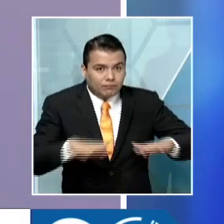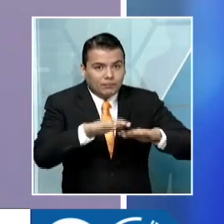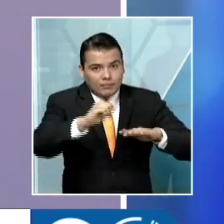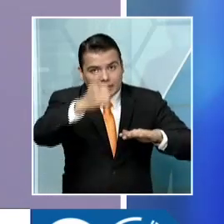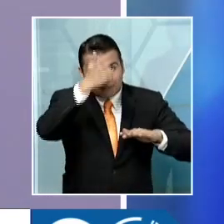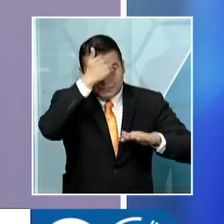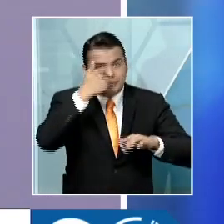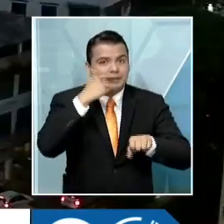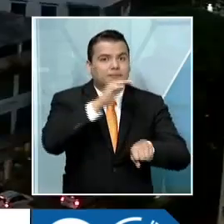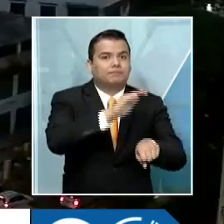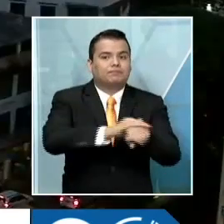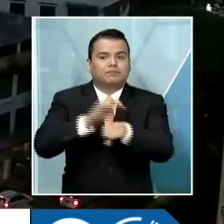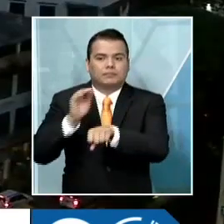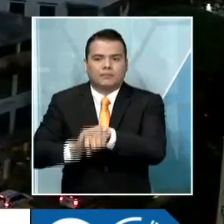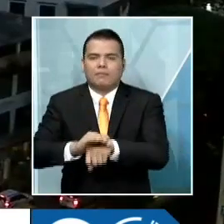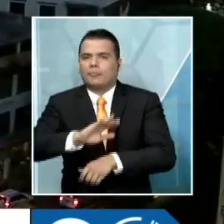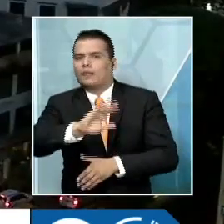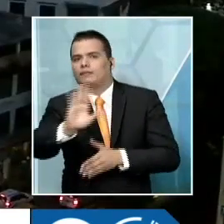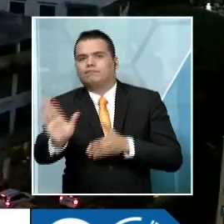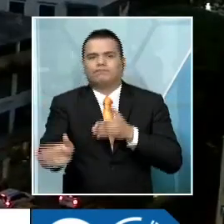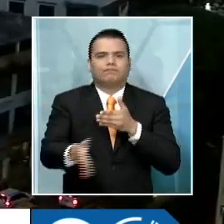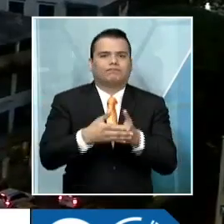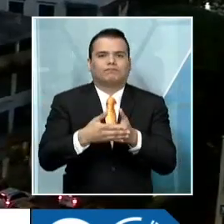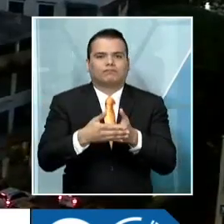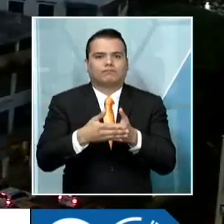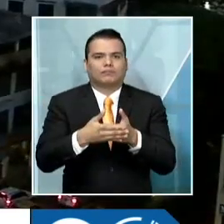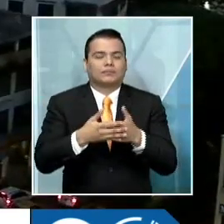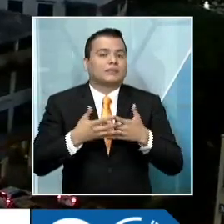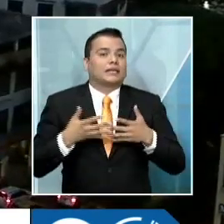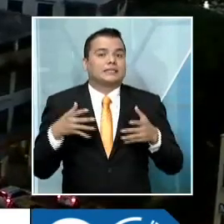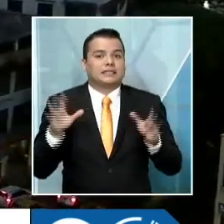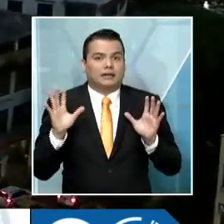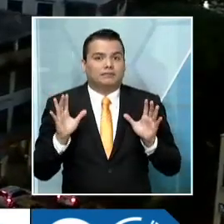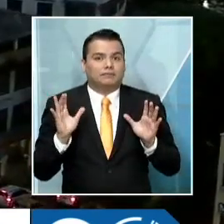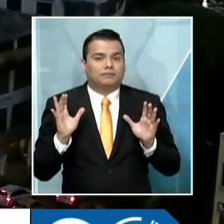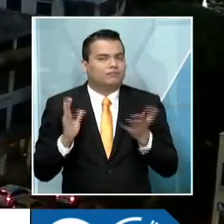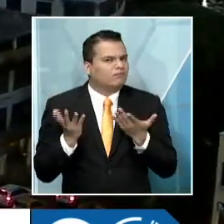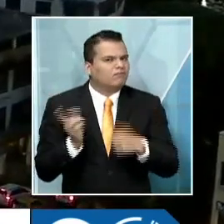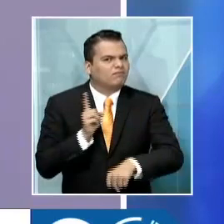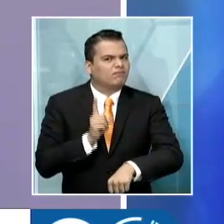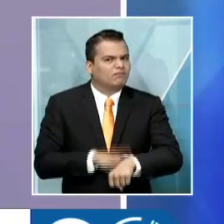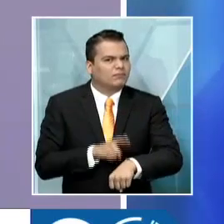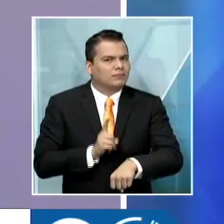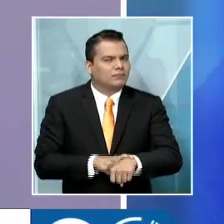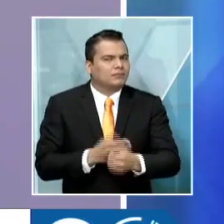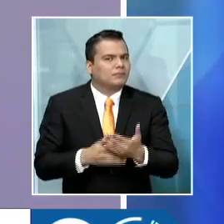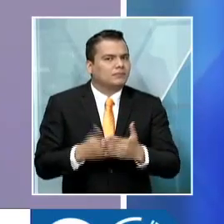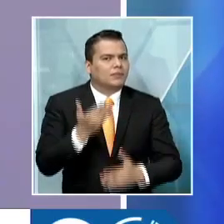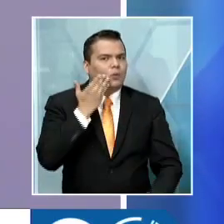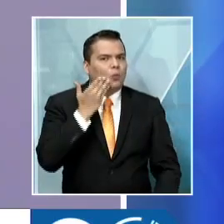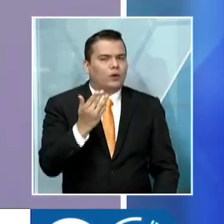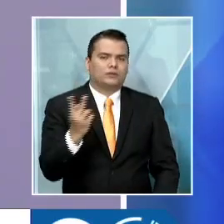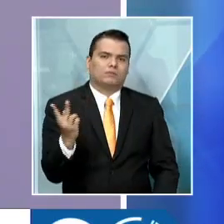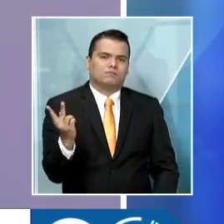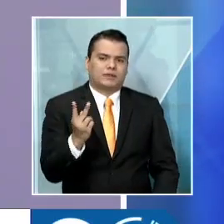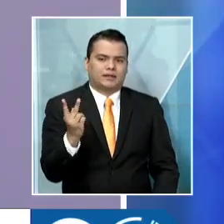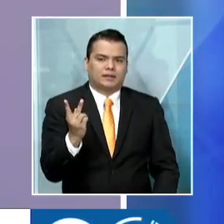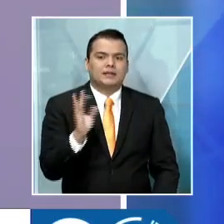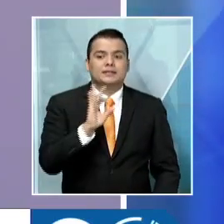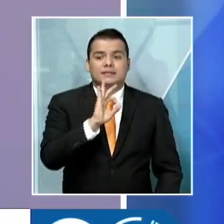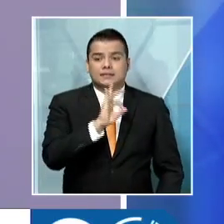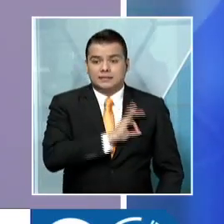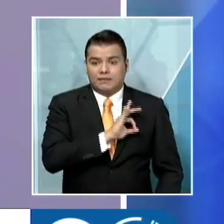cierre total a este espacio. Eso a partir del día viernes,